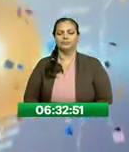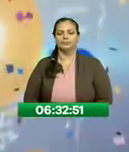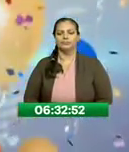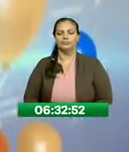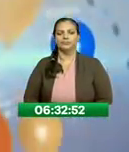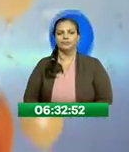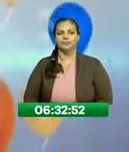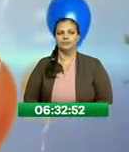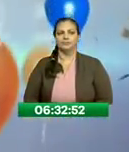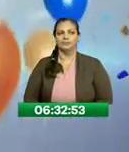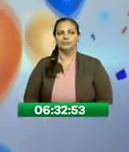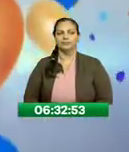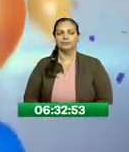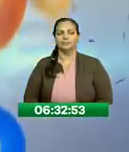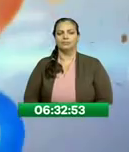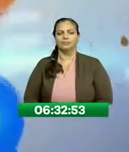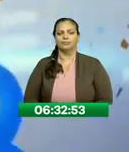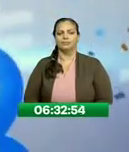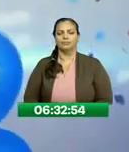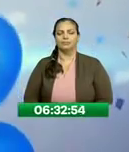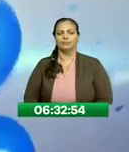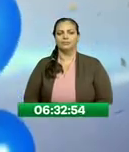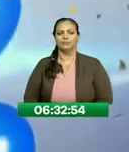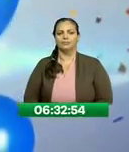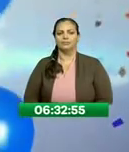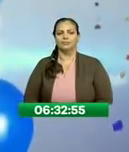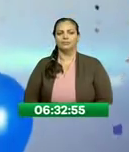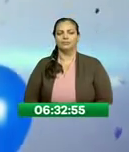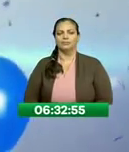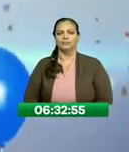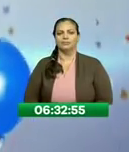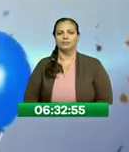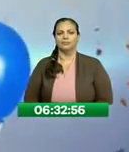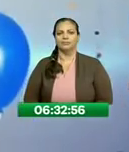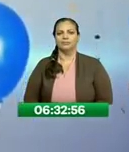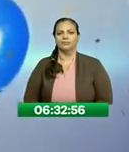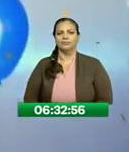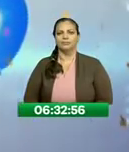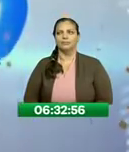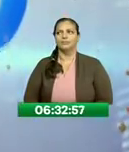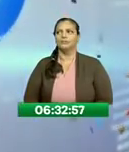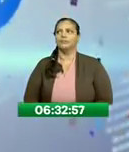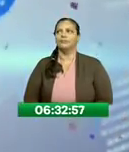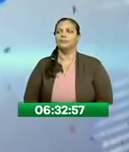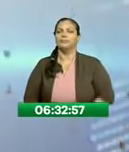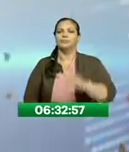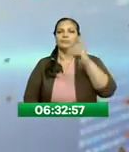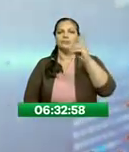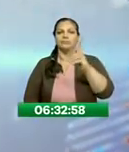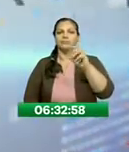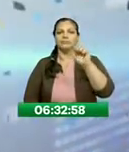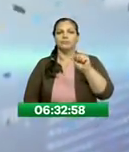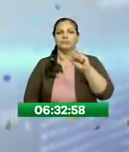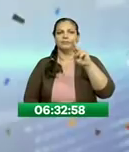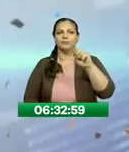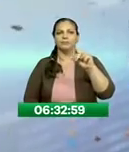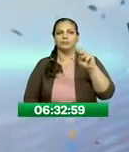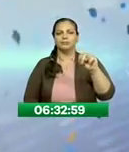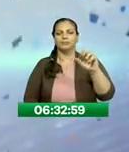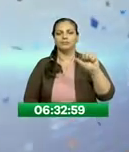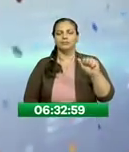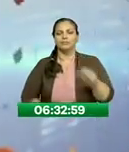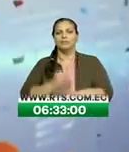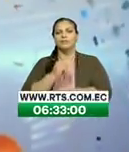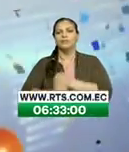Sí, eso. Y de hombres bien sensuales. Dana Saraguayo, 13 años para Dana, desde